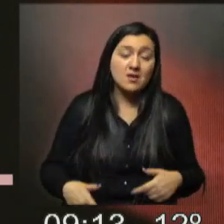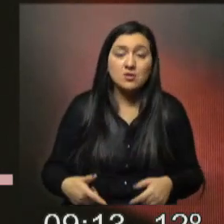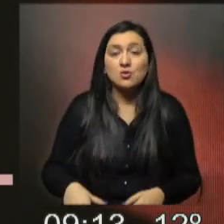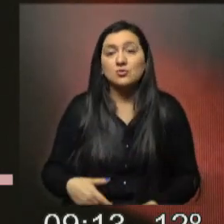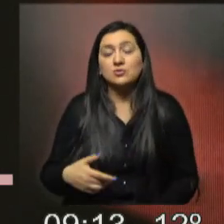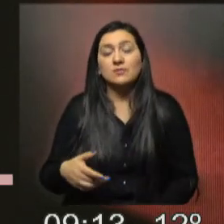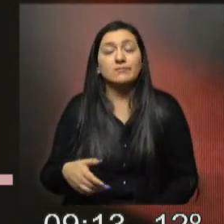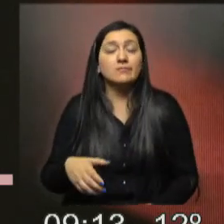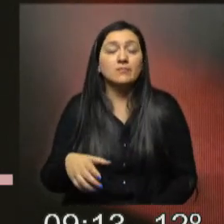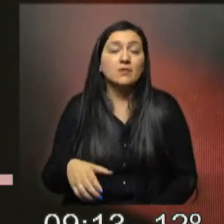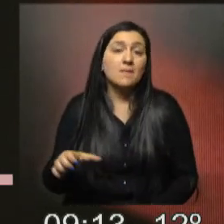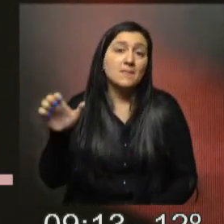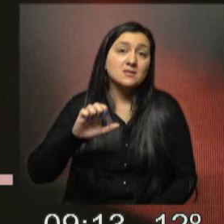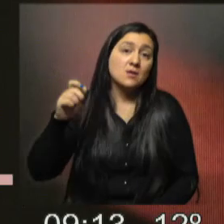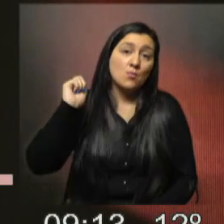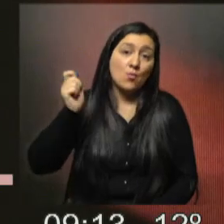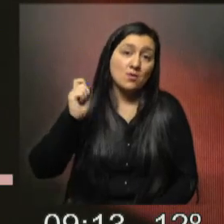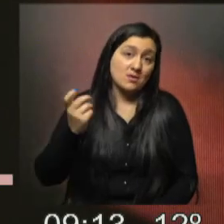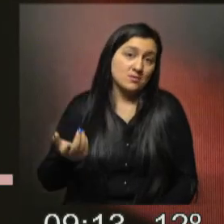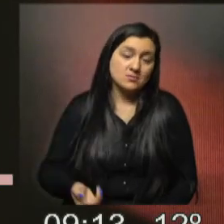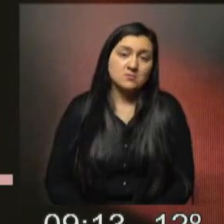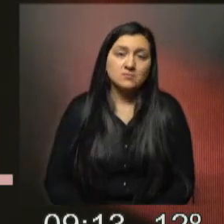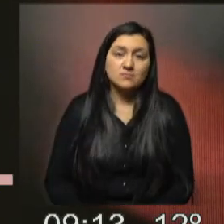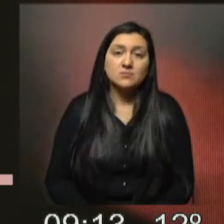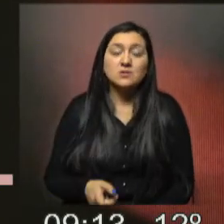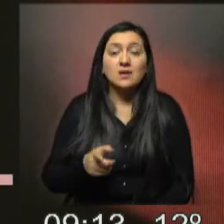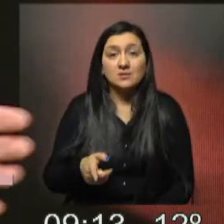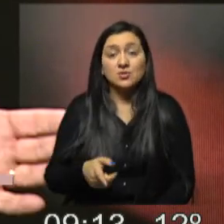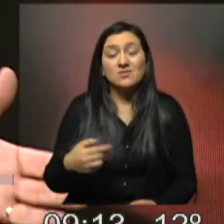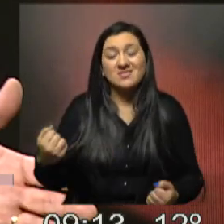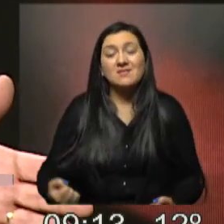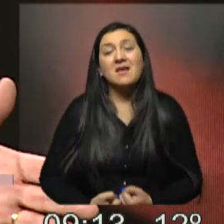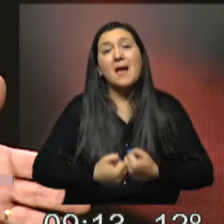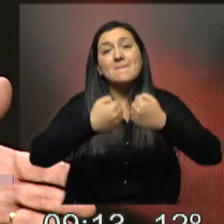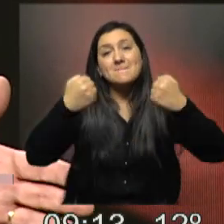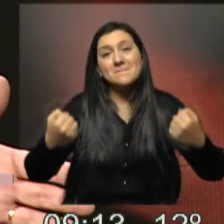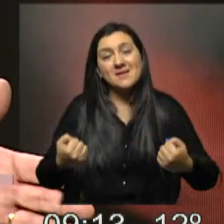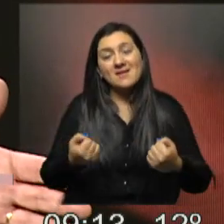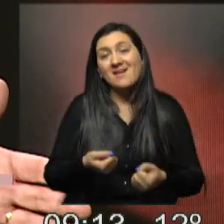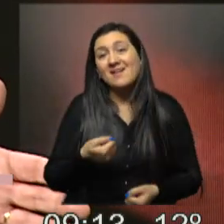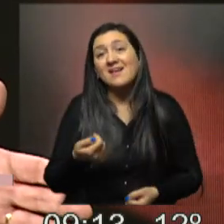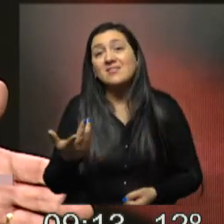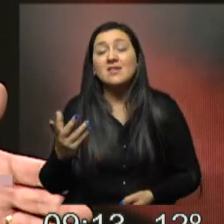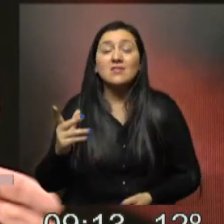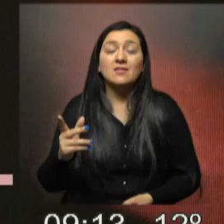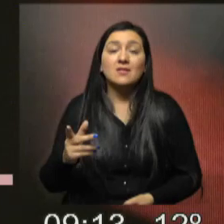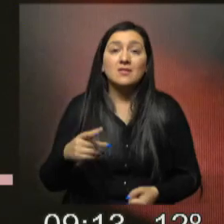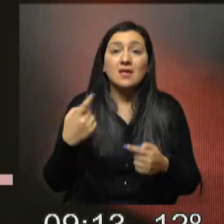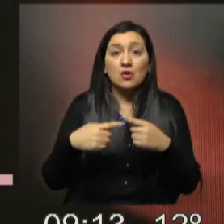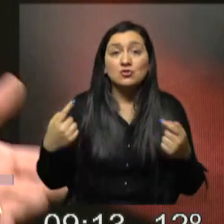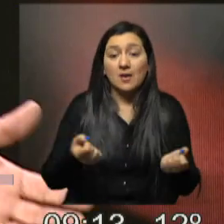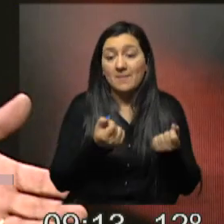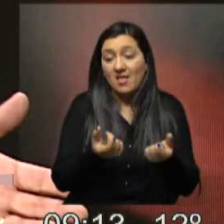distintas asignaciones de recursos para obtener esos apoyos. Eso lo va a llevar a tener que ampliar la canasta de oferta de lo que hay